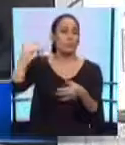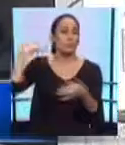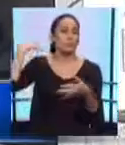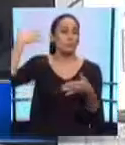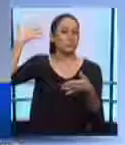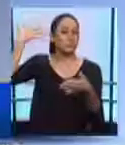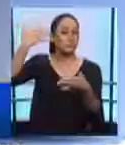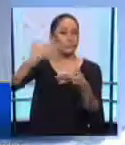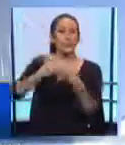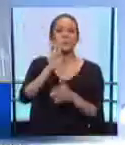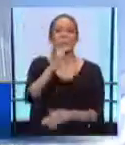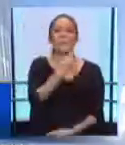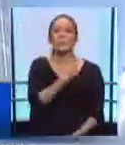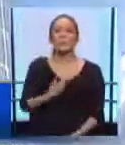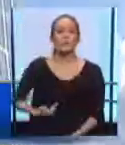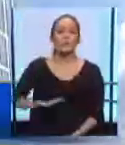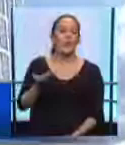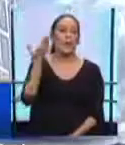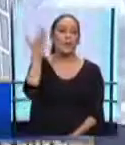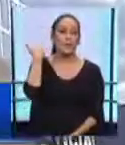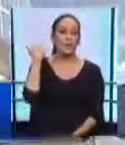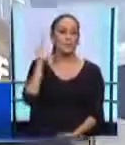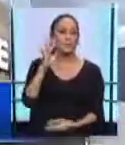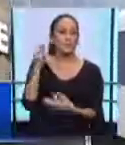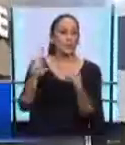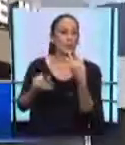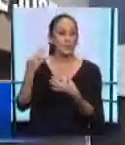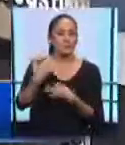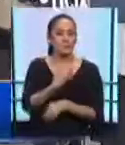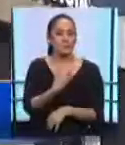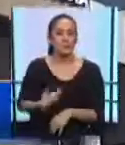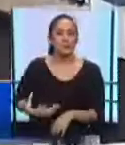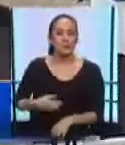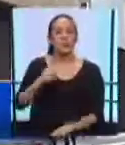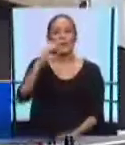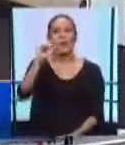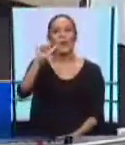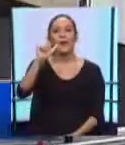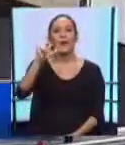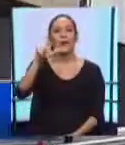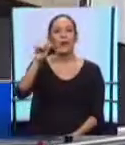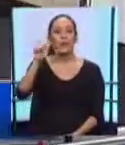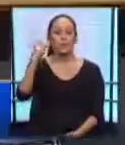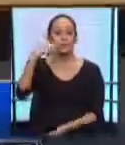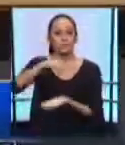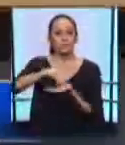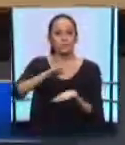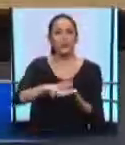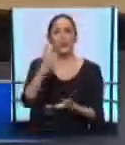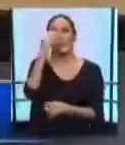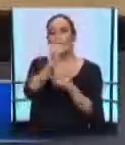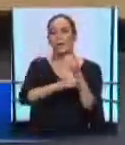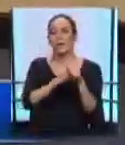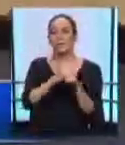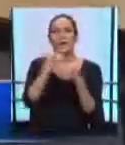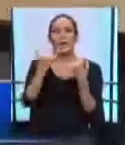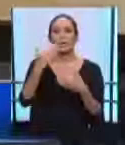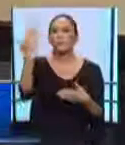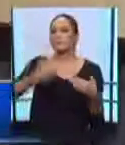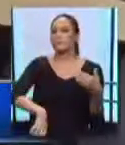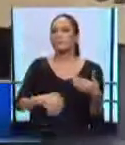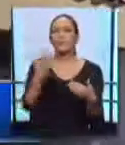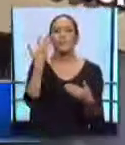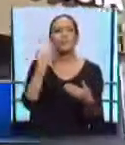del entonces presidente de la Corte Suprema de Justicia, Carlos Solórzano. Recordemos que la acusación